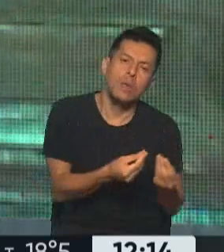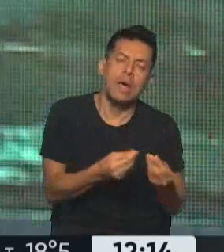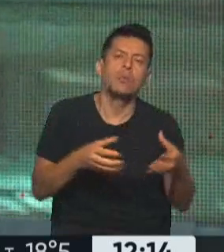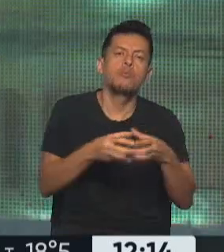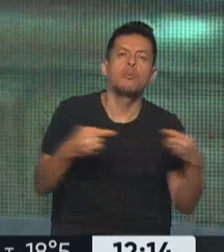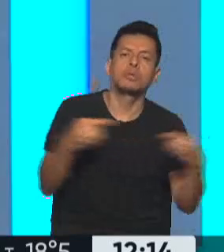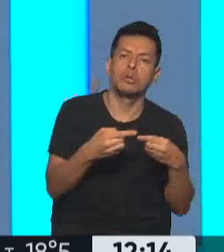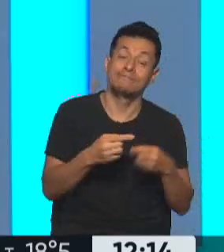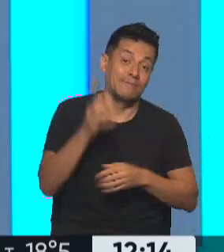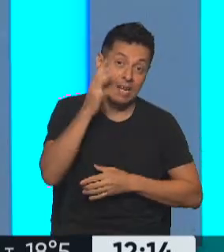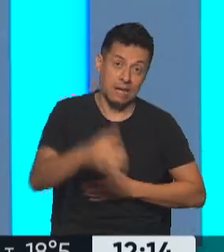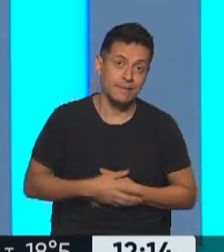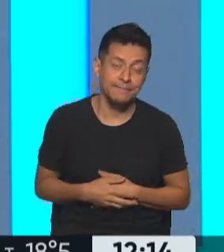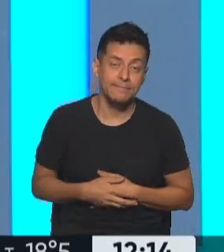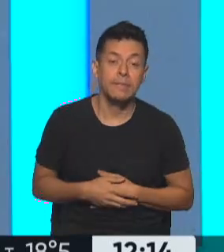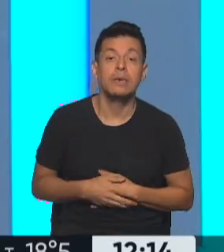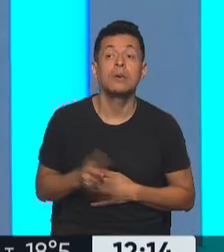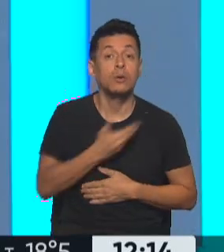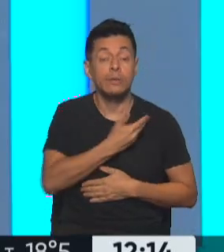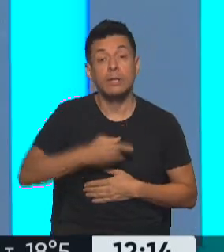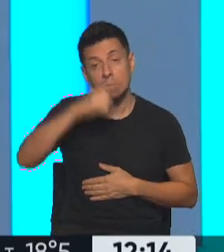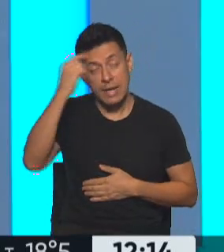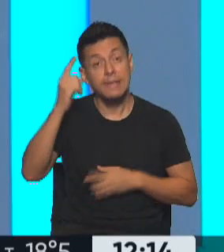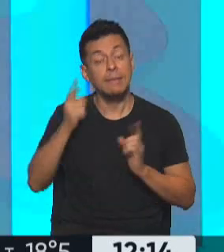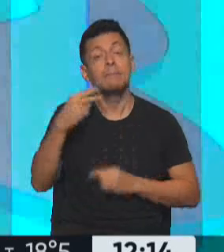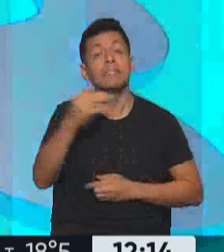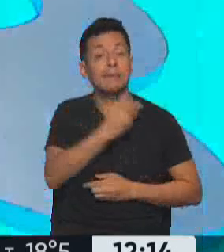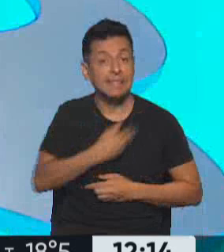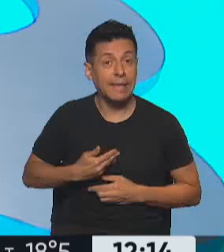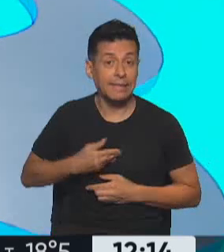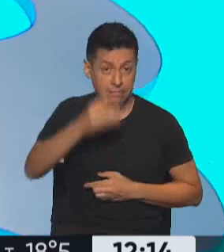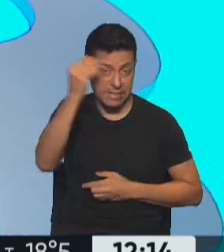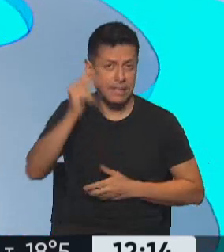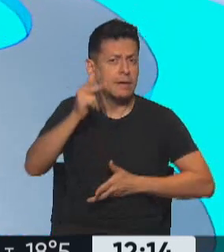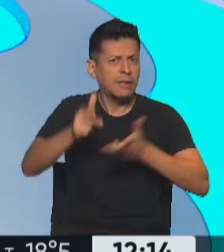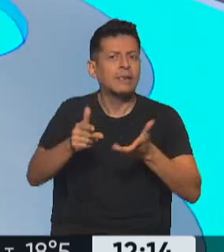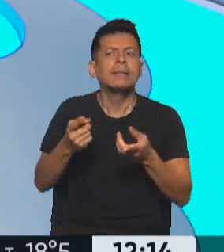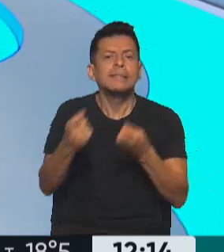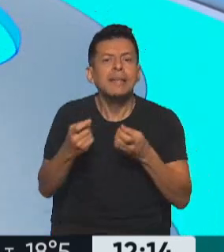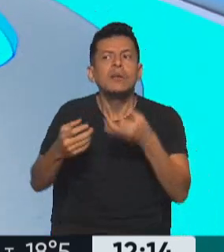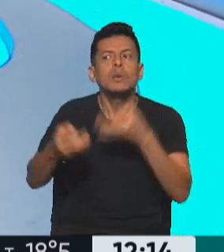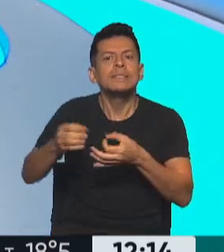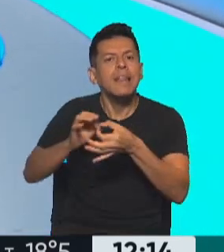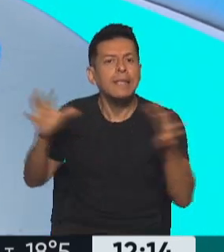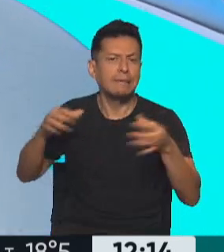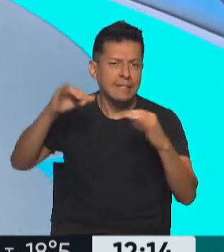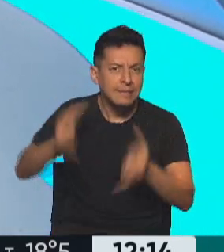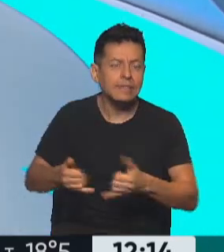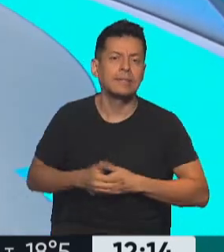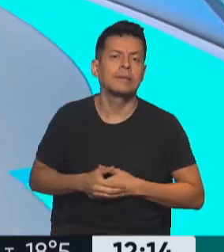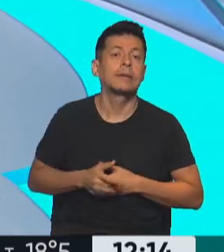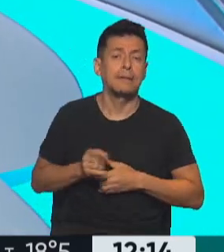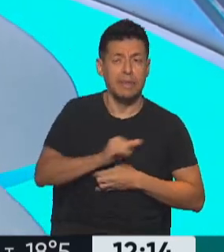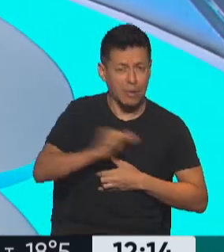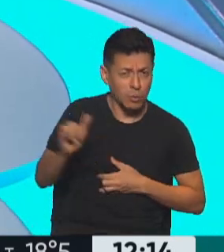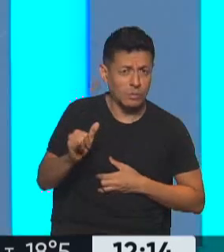aún. Ahora, ministro, desde el Gobierno Nacional y también la vicepresidenta han hecho referencia a esta necesidad de democratizar la justicia. Y es más, ha habido denuncias sobre el